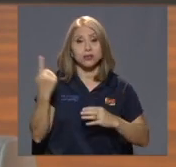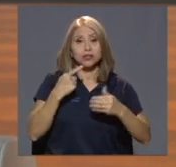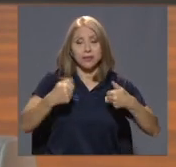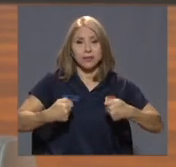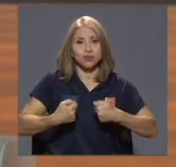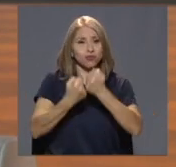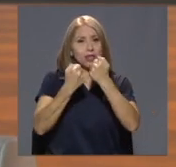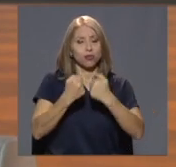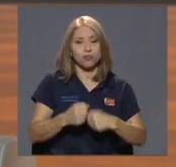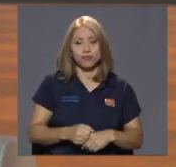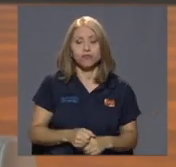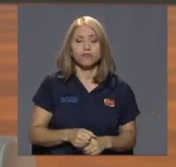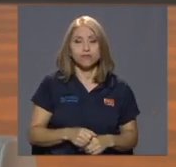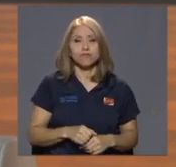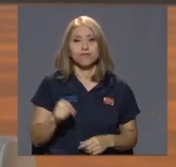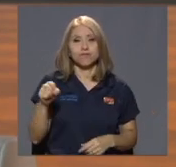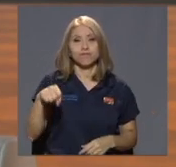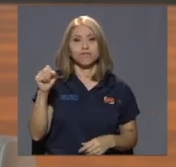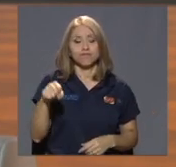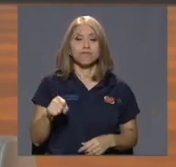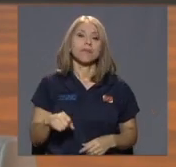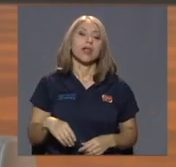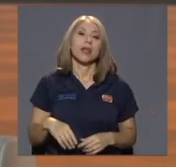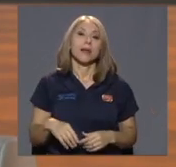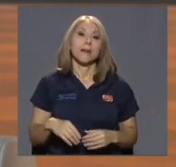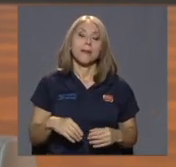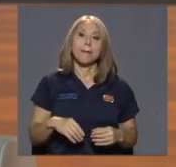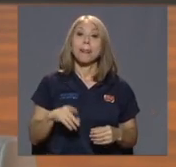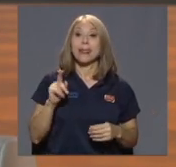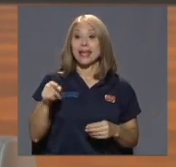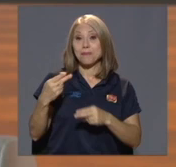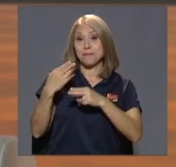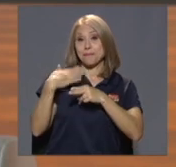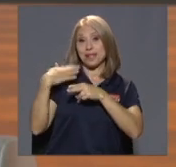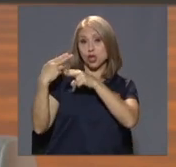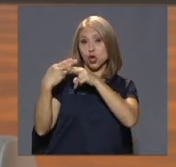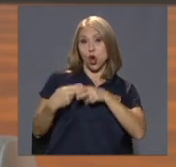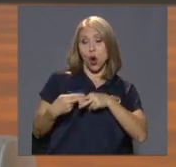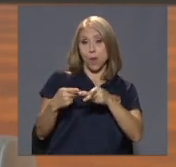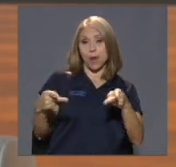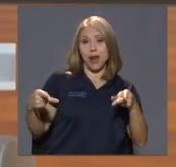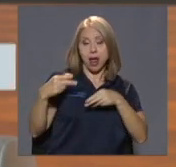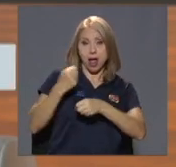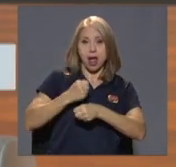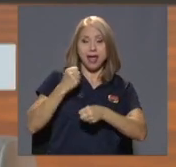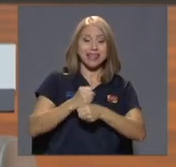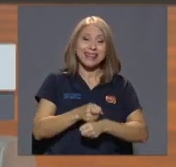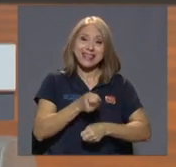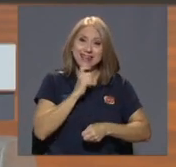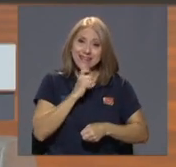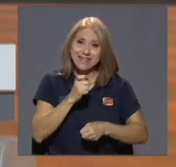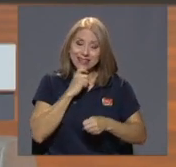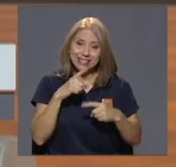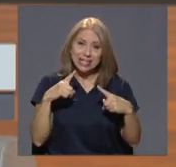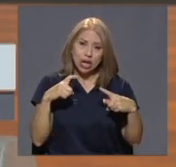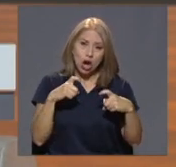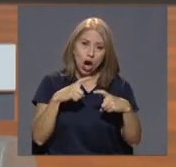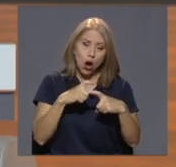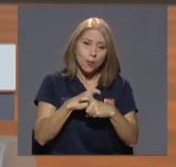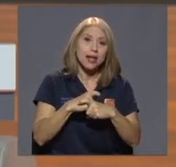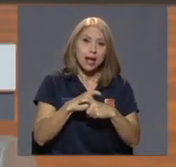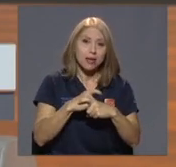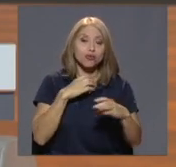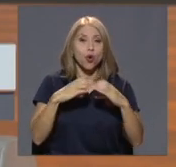bien. Es un puesto difícil, complicado, la comunicación es compleja,